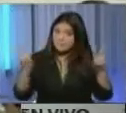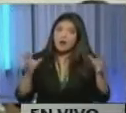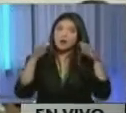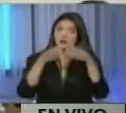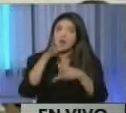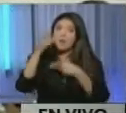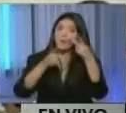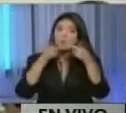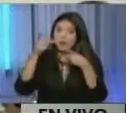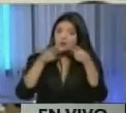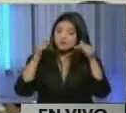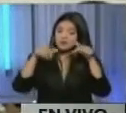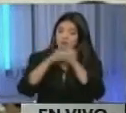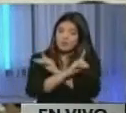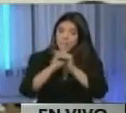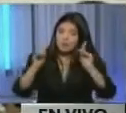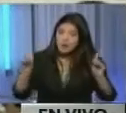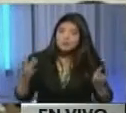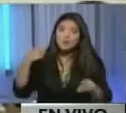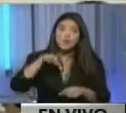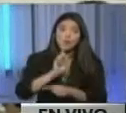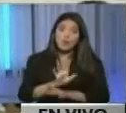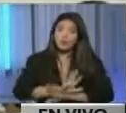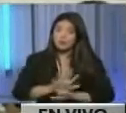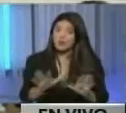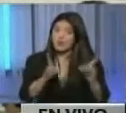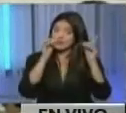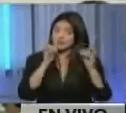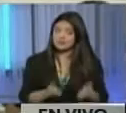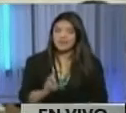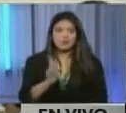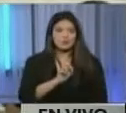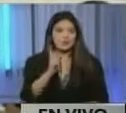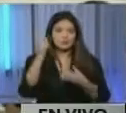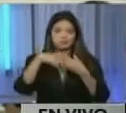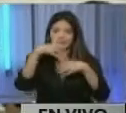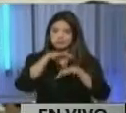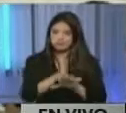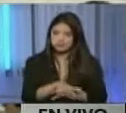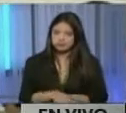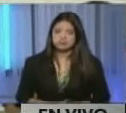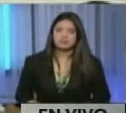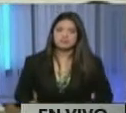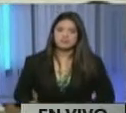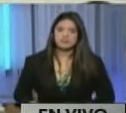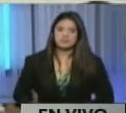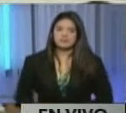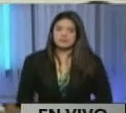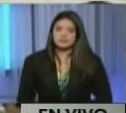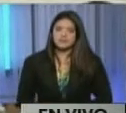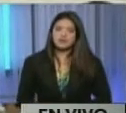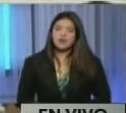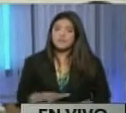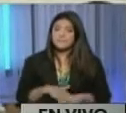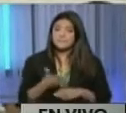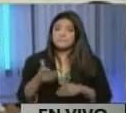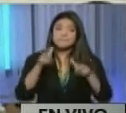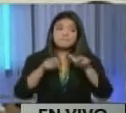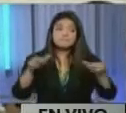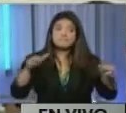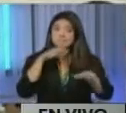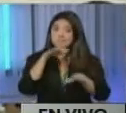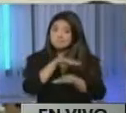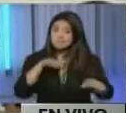político Centro Democrático es el único que decide no integrar este pacto, ya que quien ejerce la